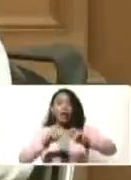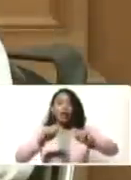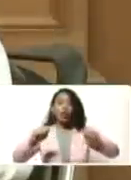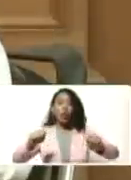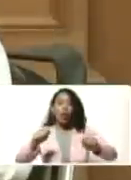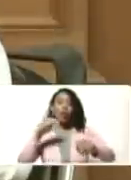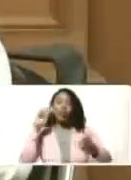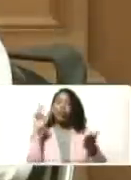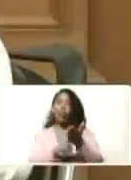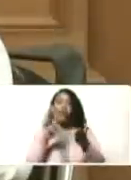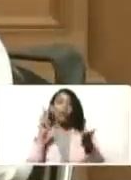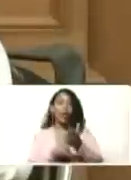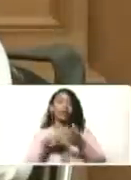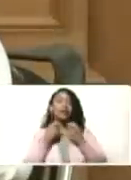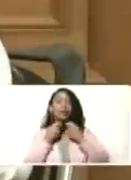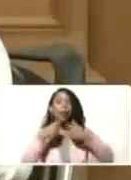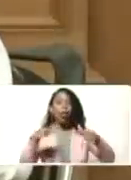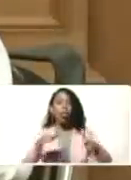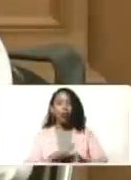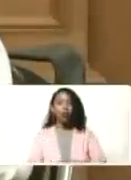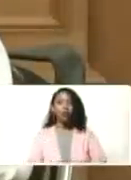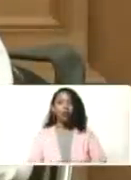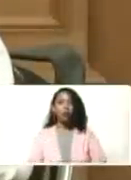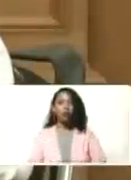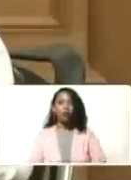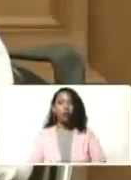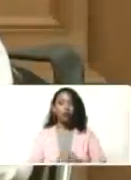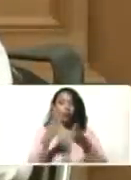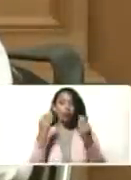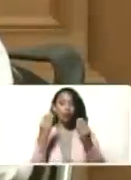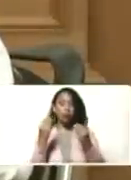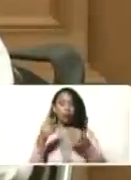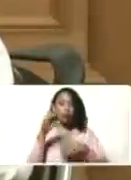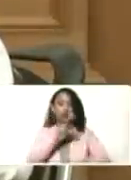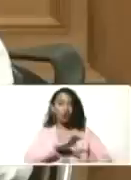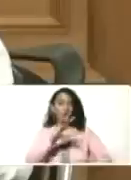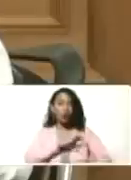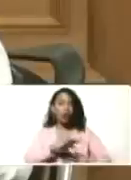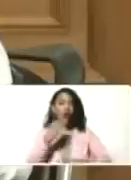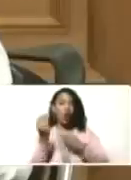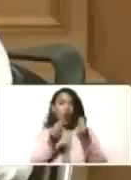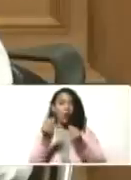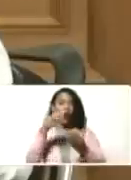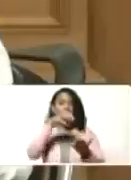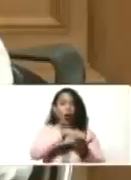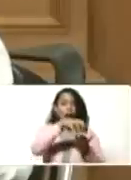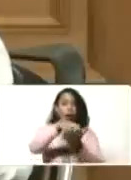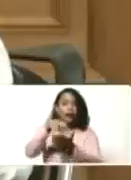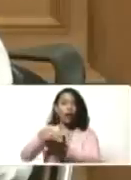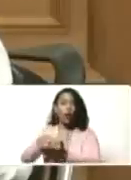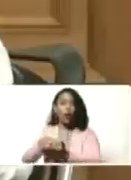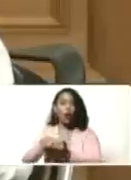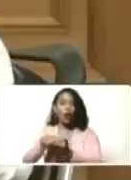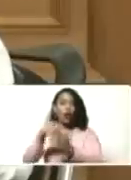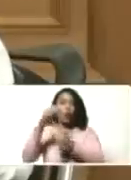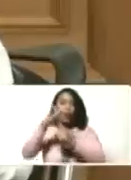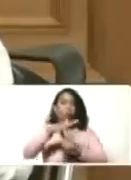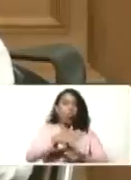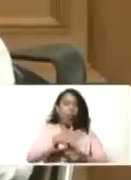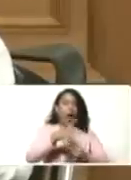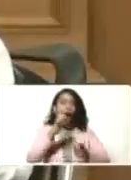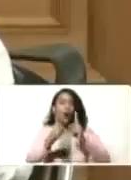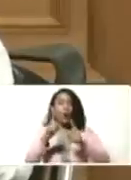que realmente se han perdido, tanto para las sociedades como para los estados, hundiendo incluso a